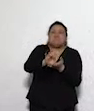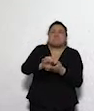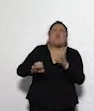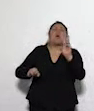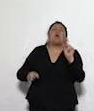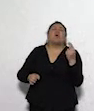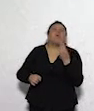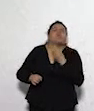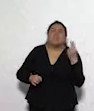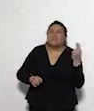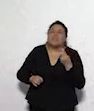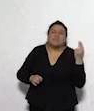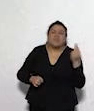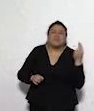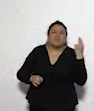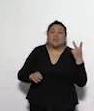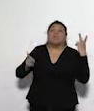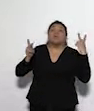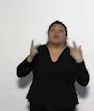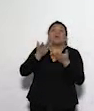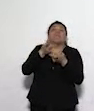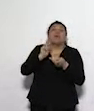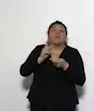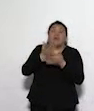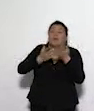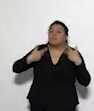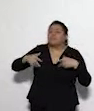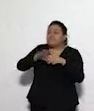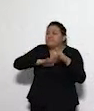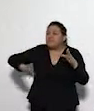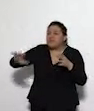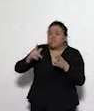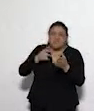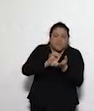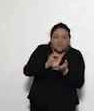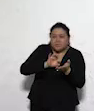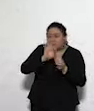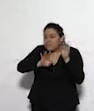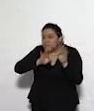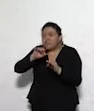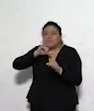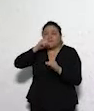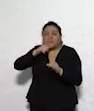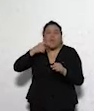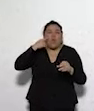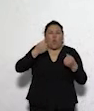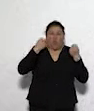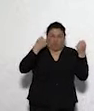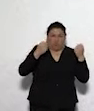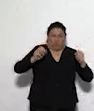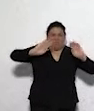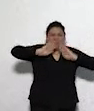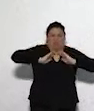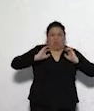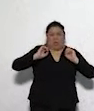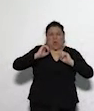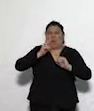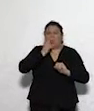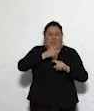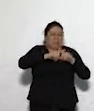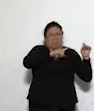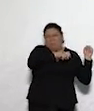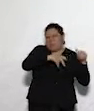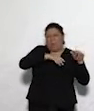tenido un costo altísimo para todas las personas. La violencia no reducirá la violencia. En